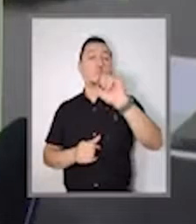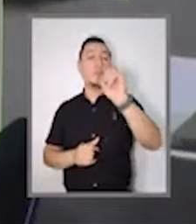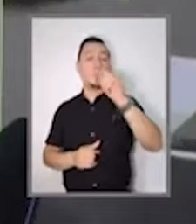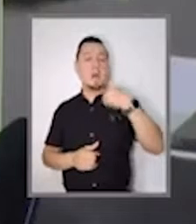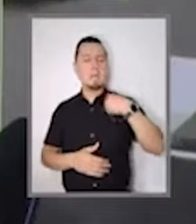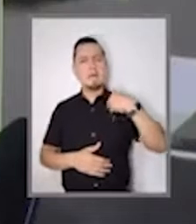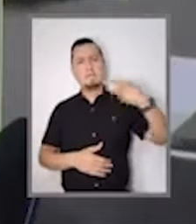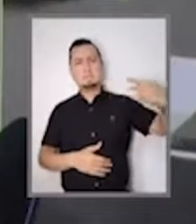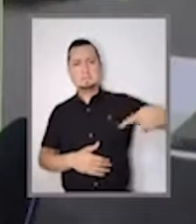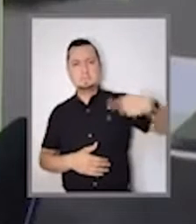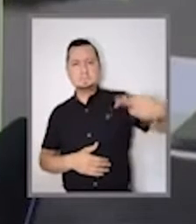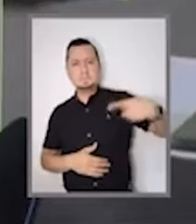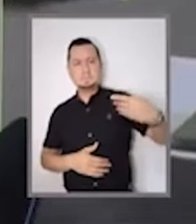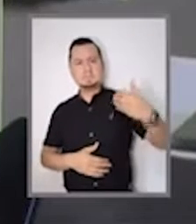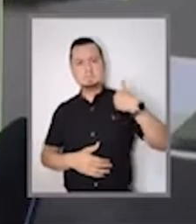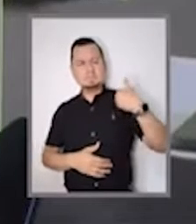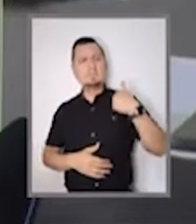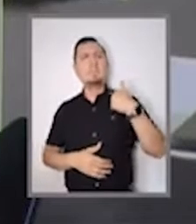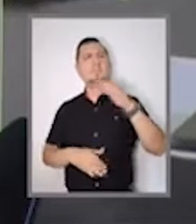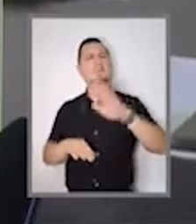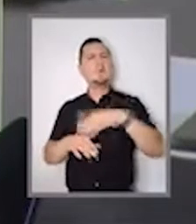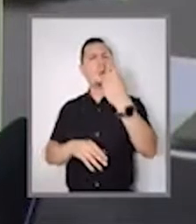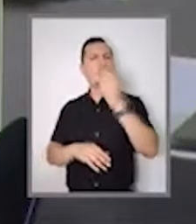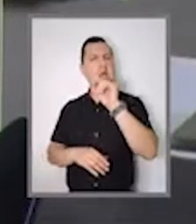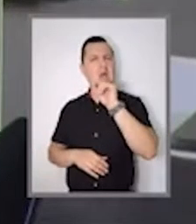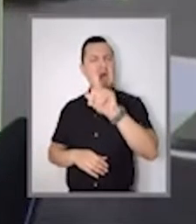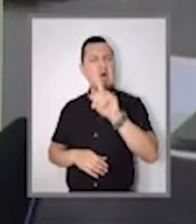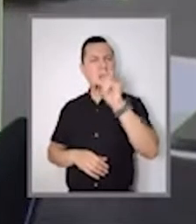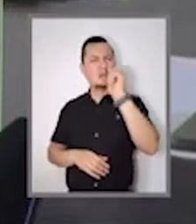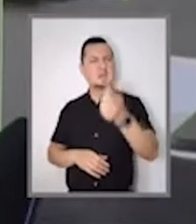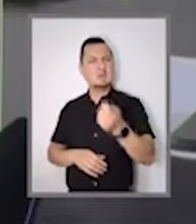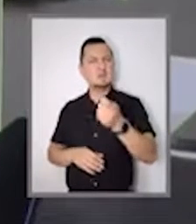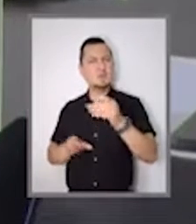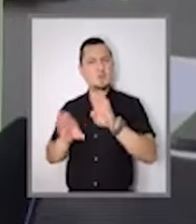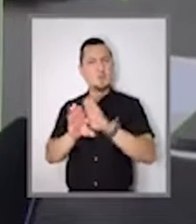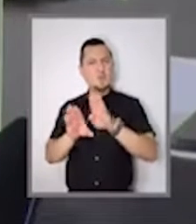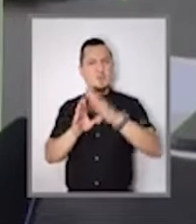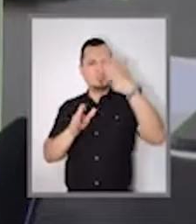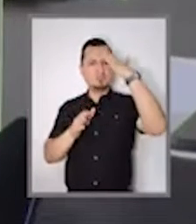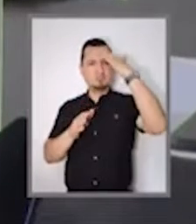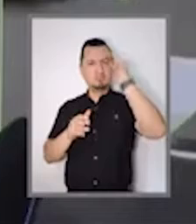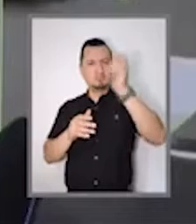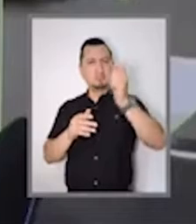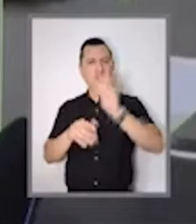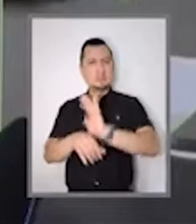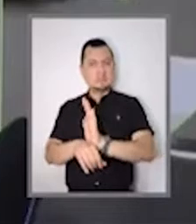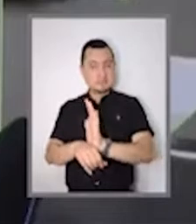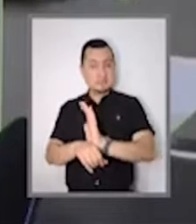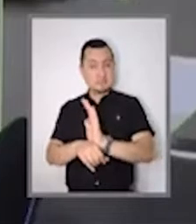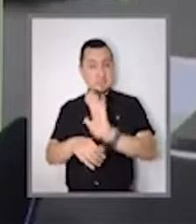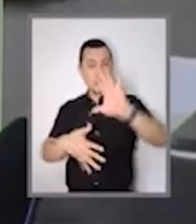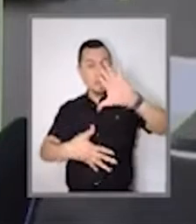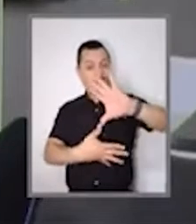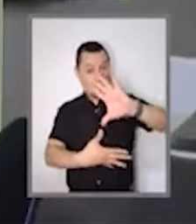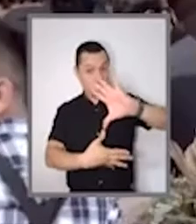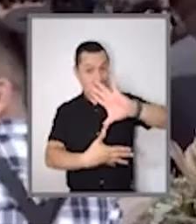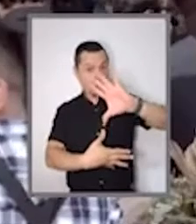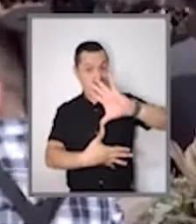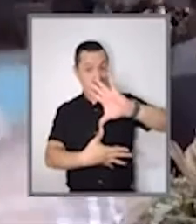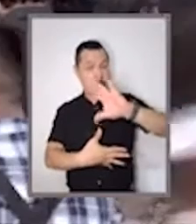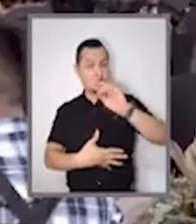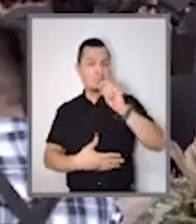Porque queremos, porque sabemos y porque podemos. Tenemos todo para hacerlo. Una